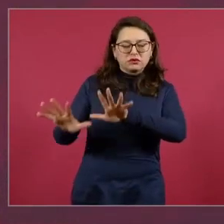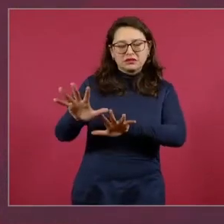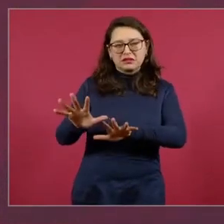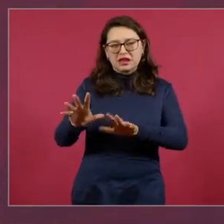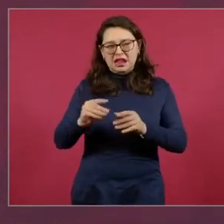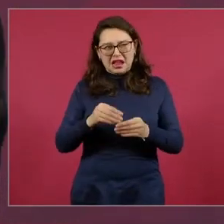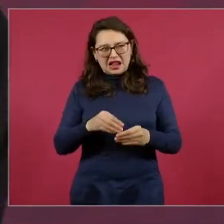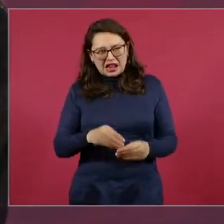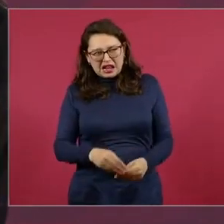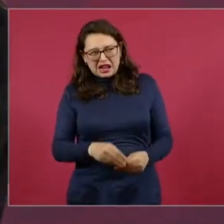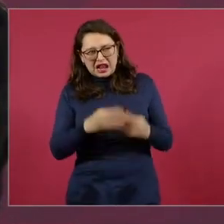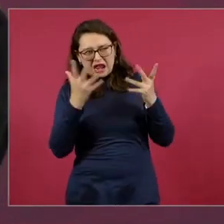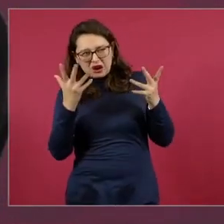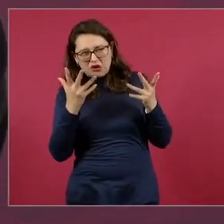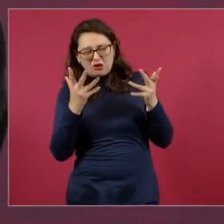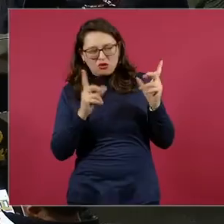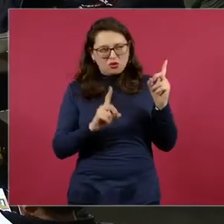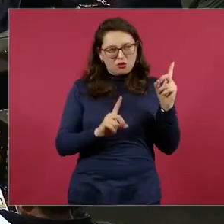porque jugaban un rol,